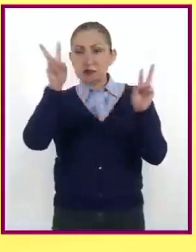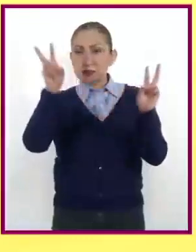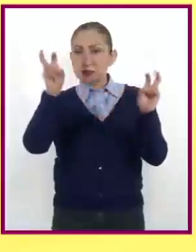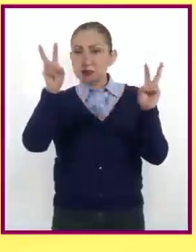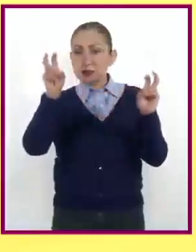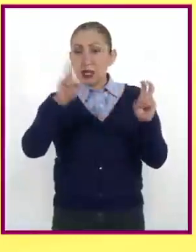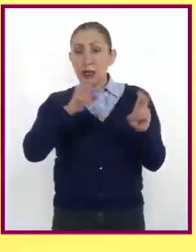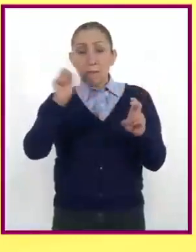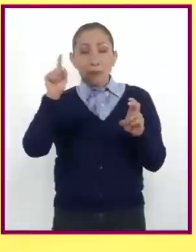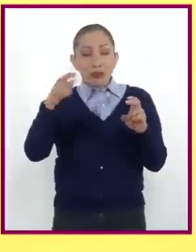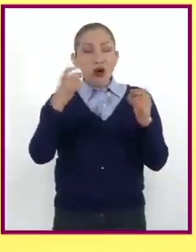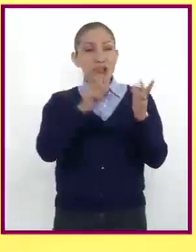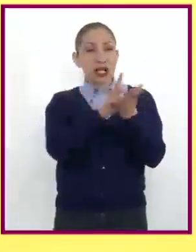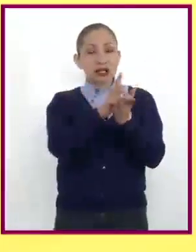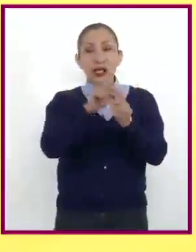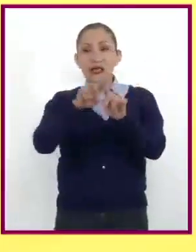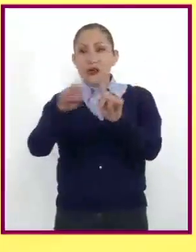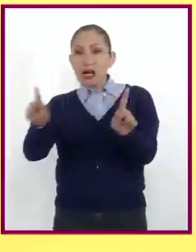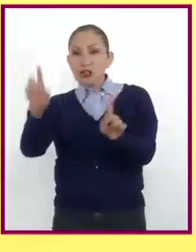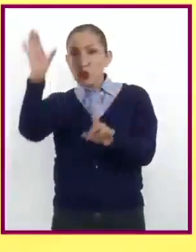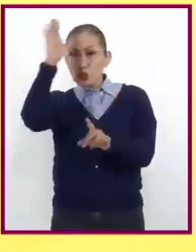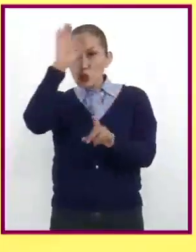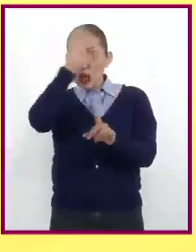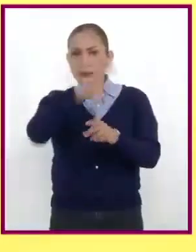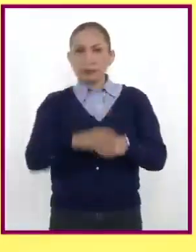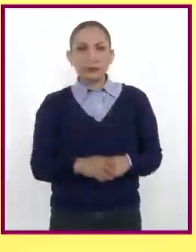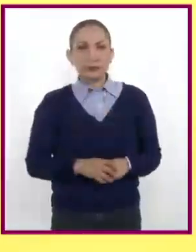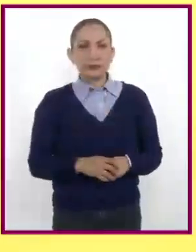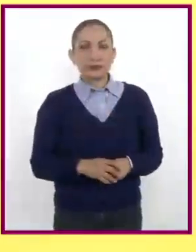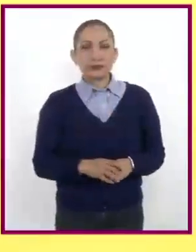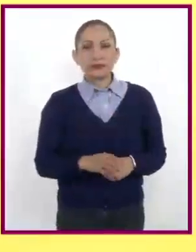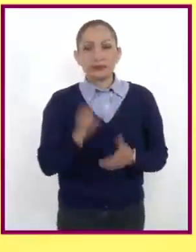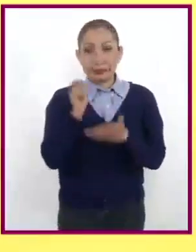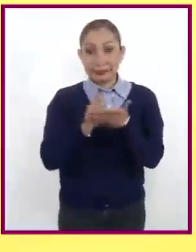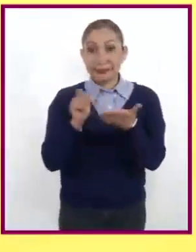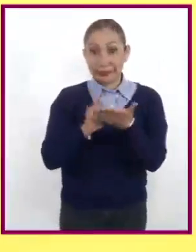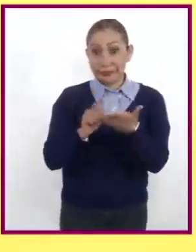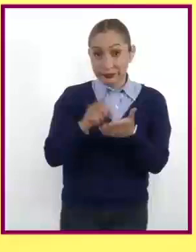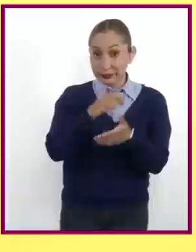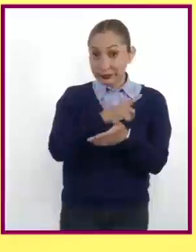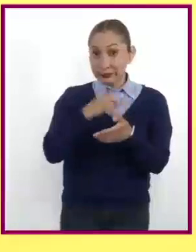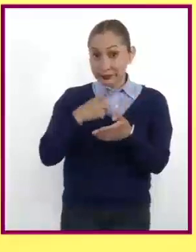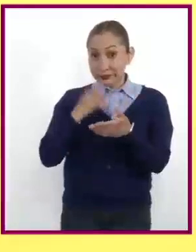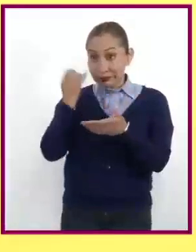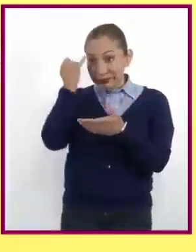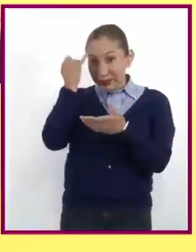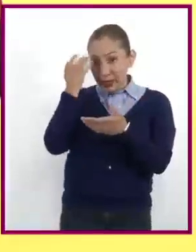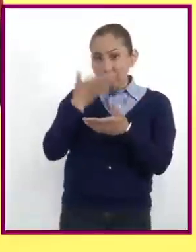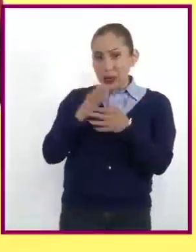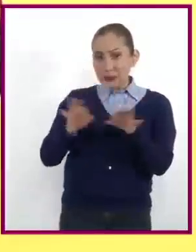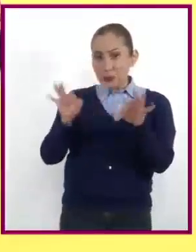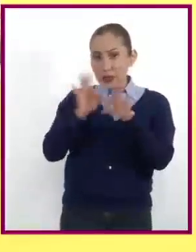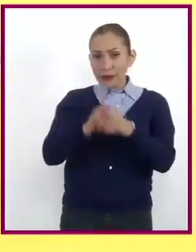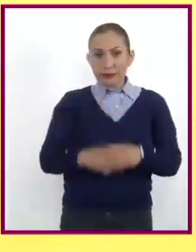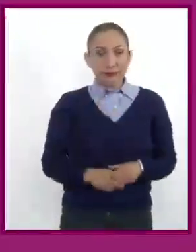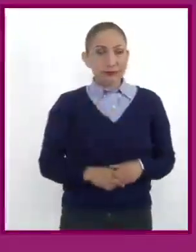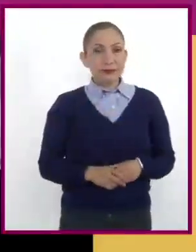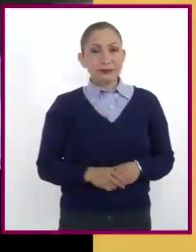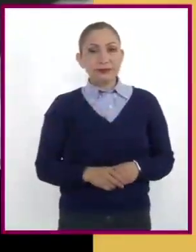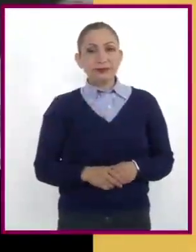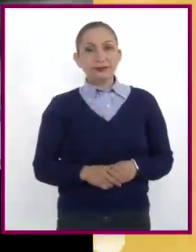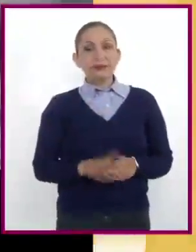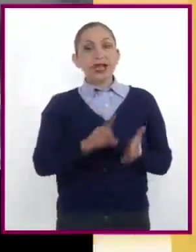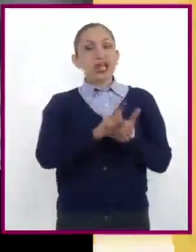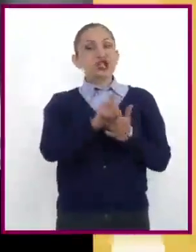titulado Mismos derechos, diferentes culturas. Recuerden tomar nota de las ideas que les parezcan más relevantes.